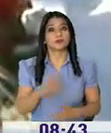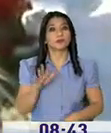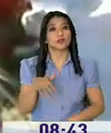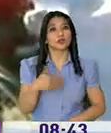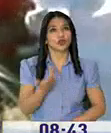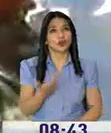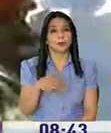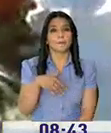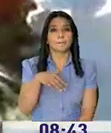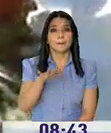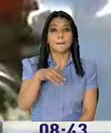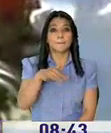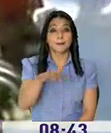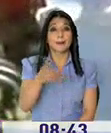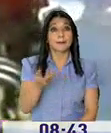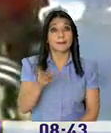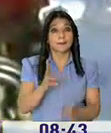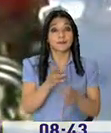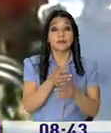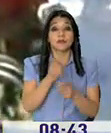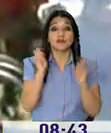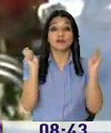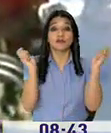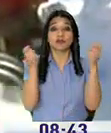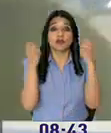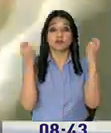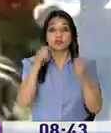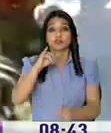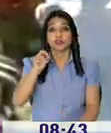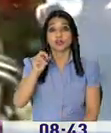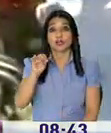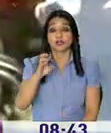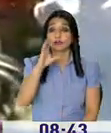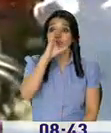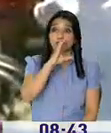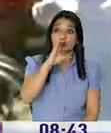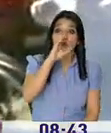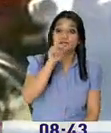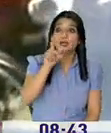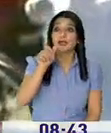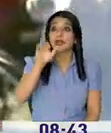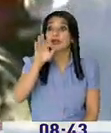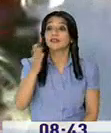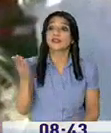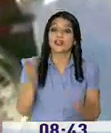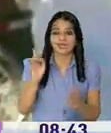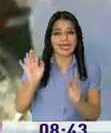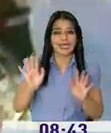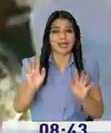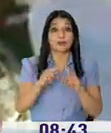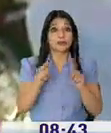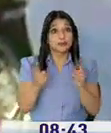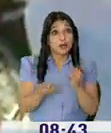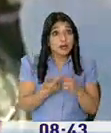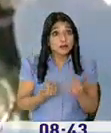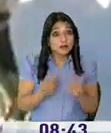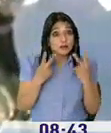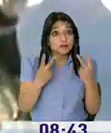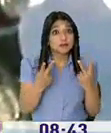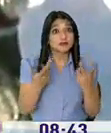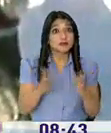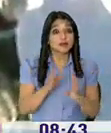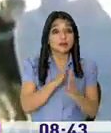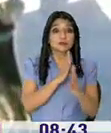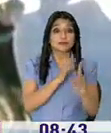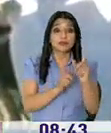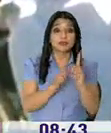entrega acá también con la Fundación. Estamos en búsqueda de Katia Avilés de la Fundación Jonathan. Mientras tanto, ustedes pueden ver ya en imágenes